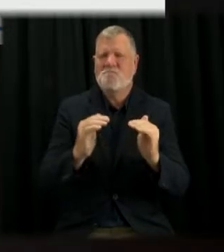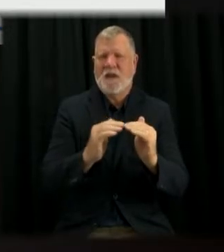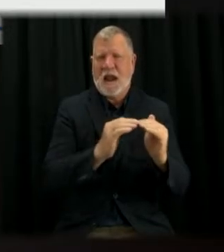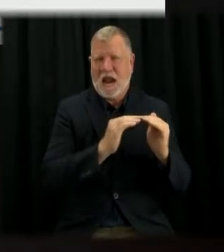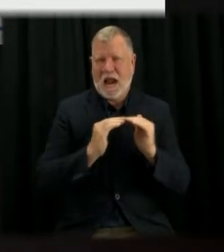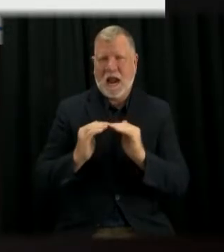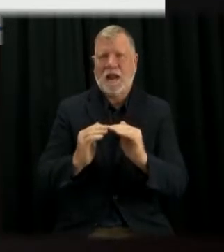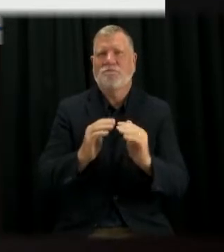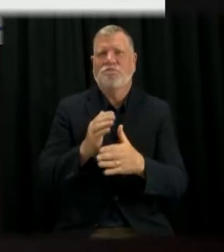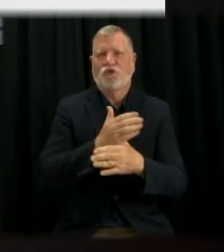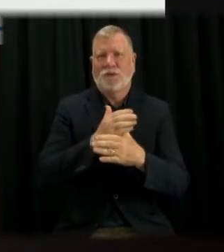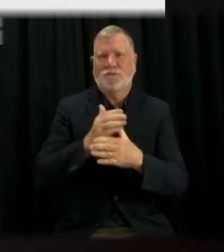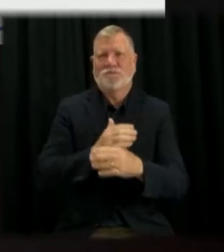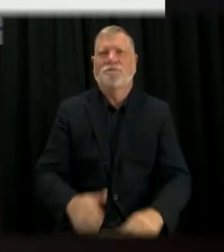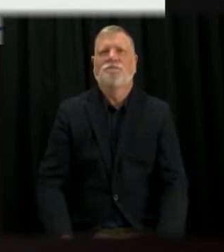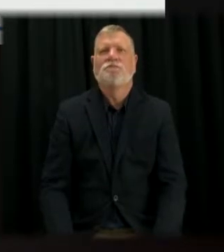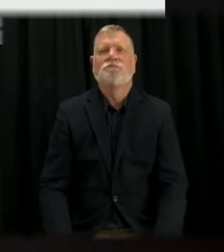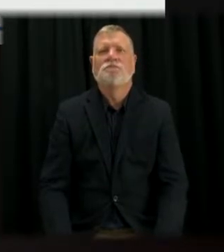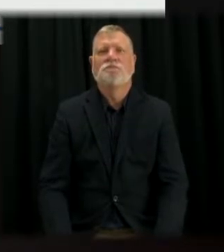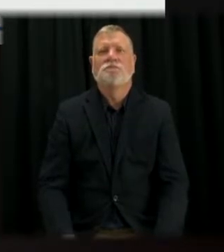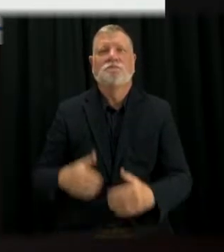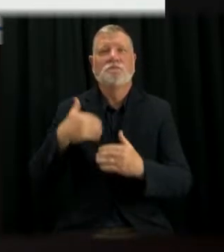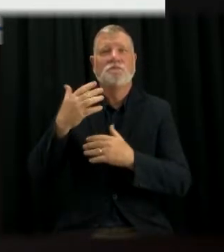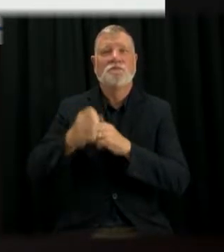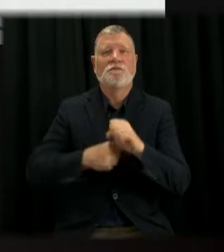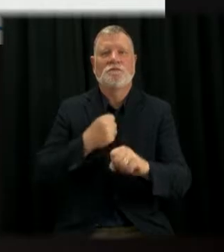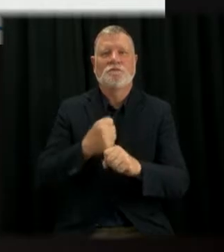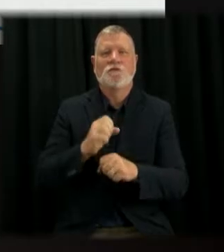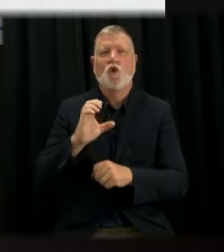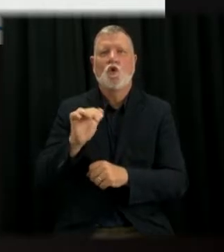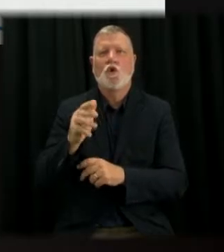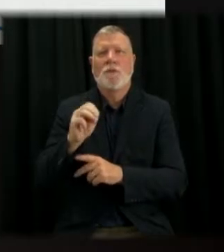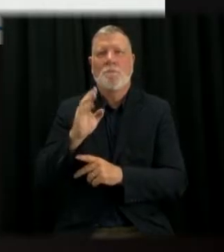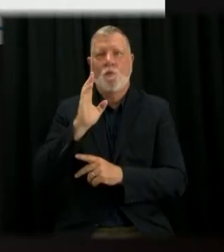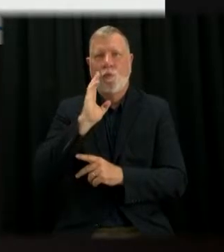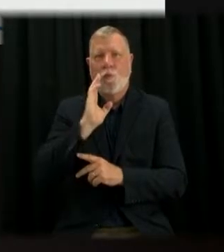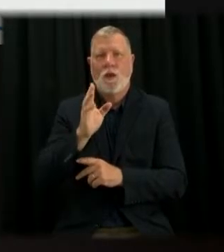válido en el cual todo el mundo paga su parte y por un resultado de los próximos años